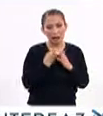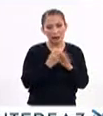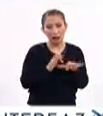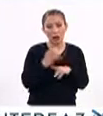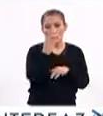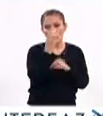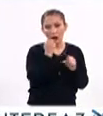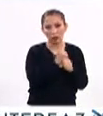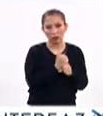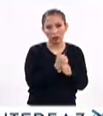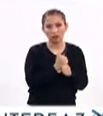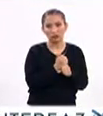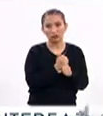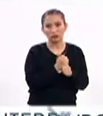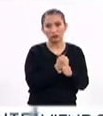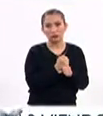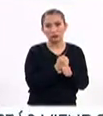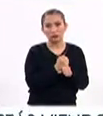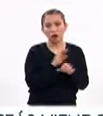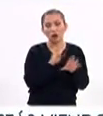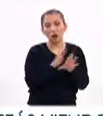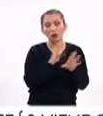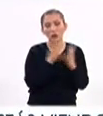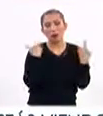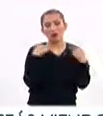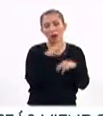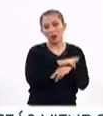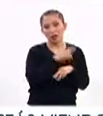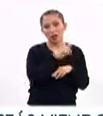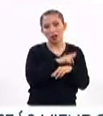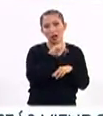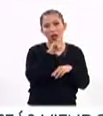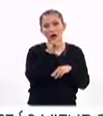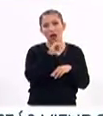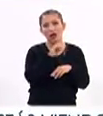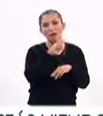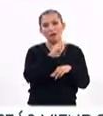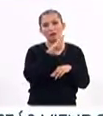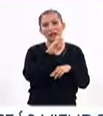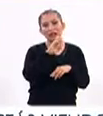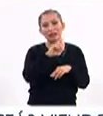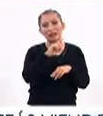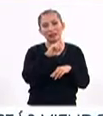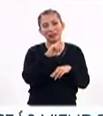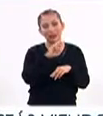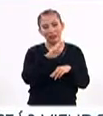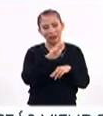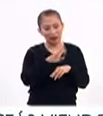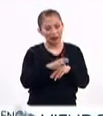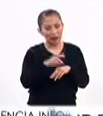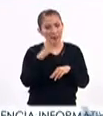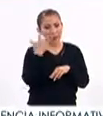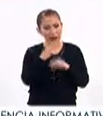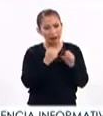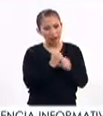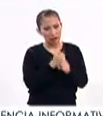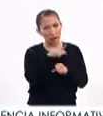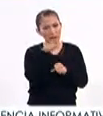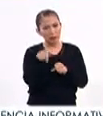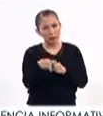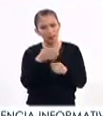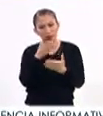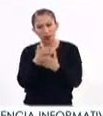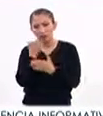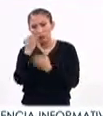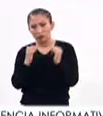a los 4 años. Y era con una maestra particular, la maestra Laura Brittier. Y luego a los 10 años entré a